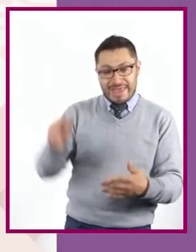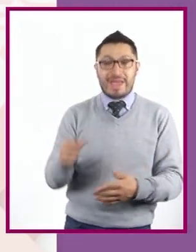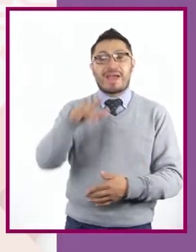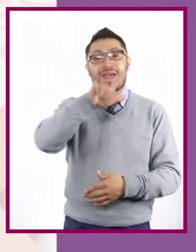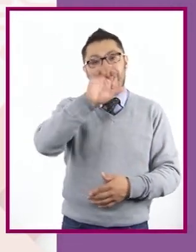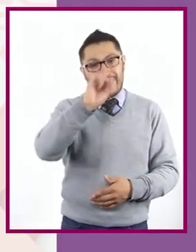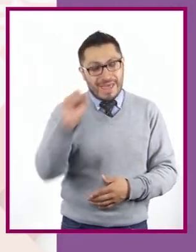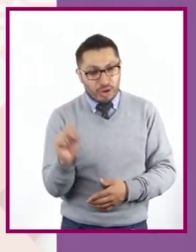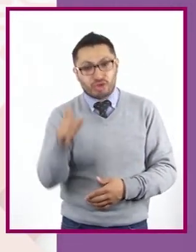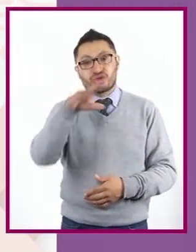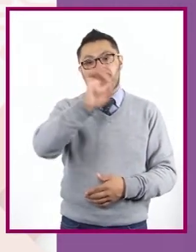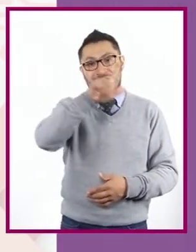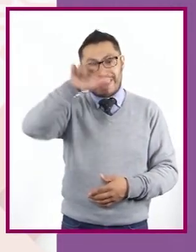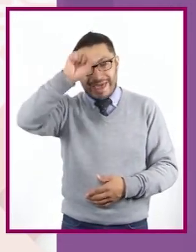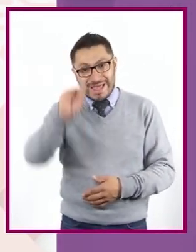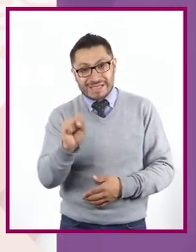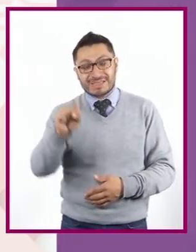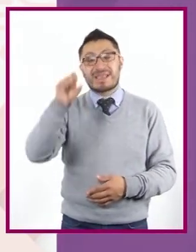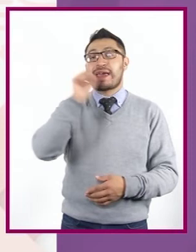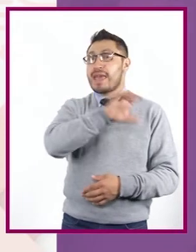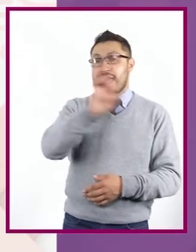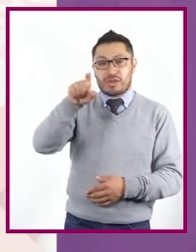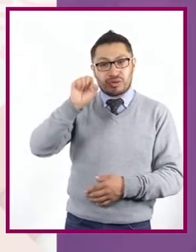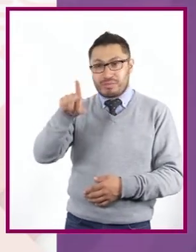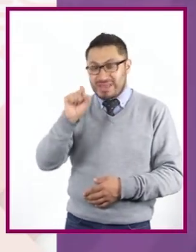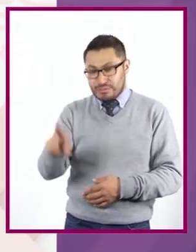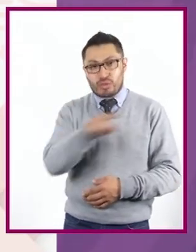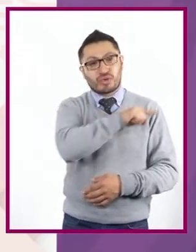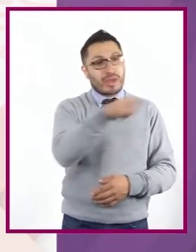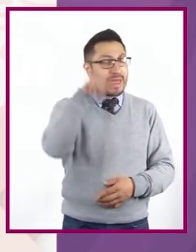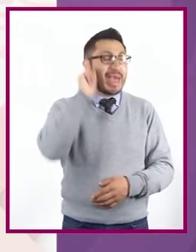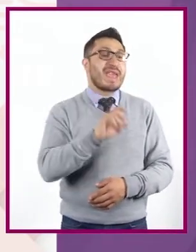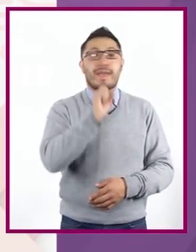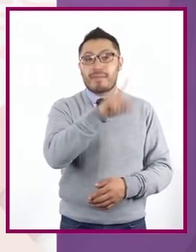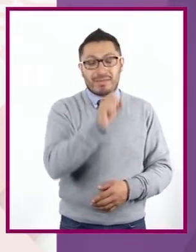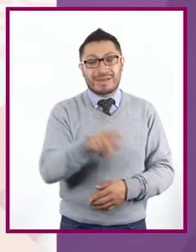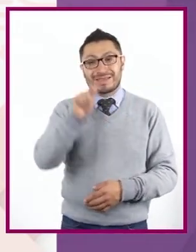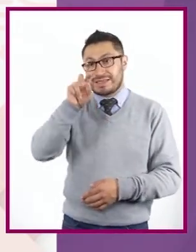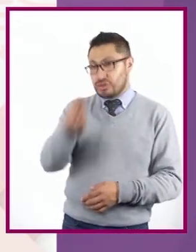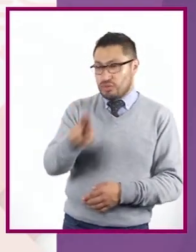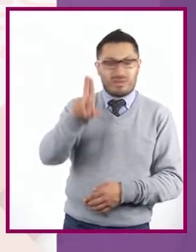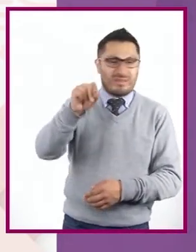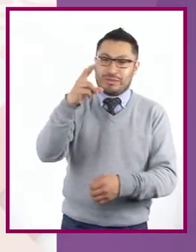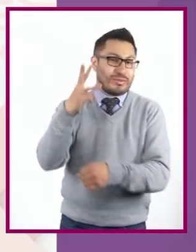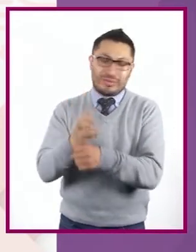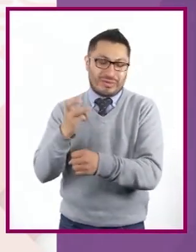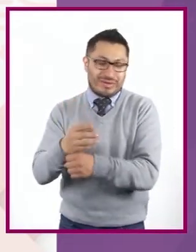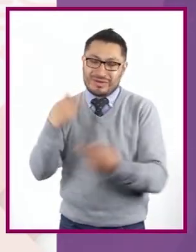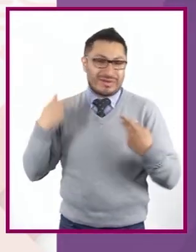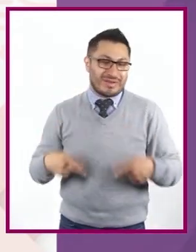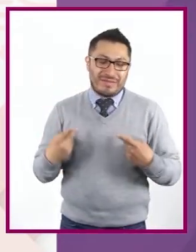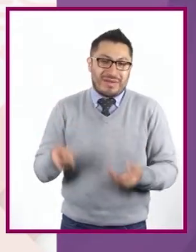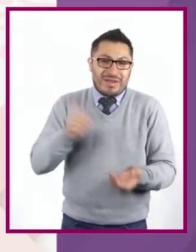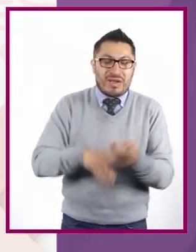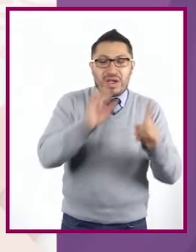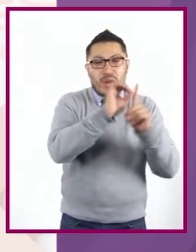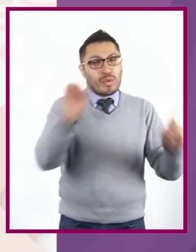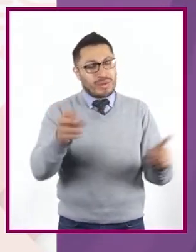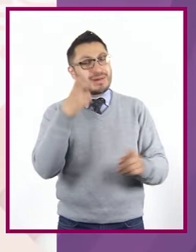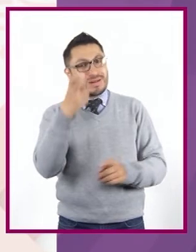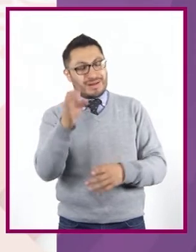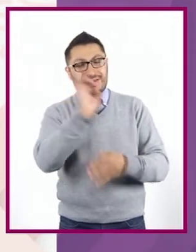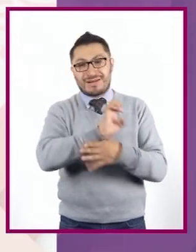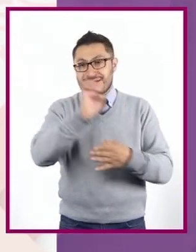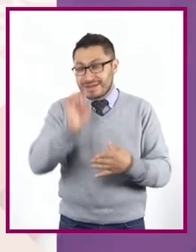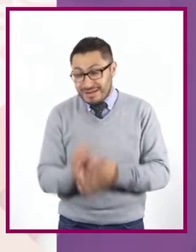ellos, de ellas, ellos mismos, ellas mismas, y tú no es tercera persona como lo marca en el enunciado. Por lo